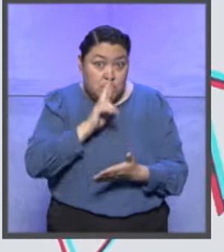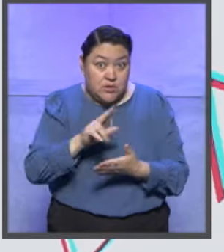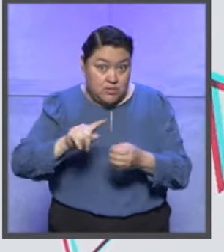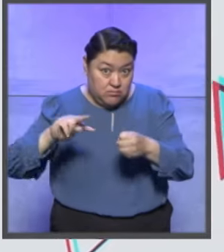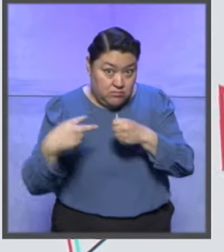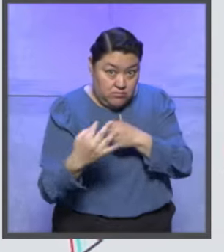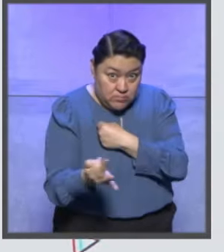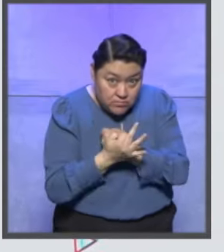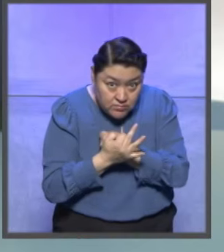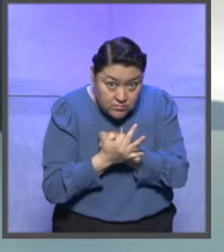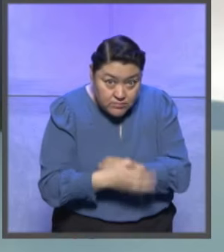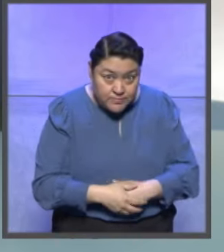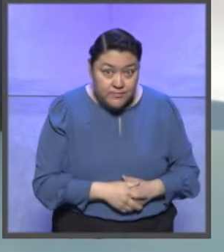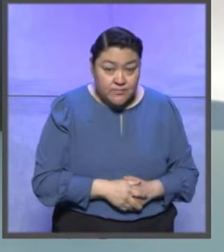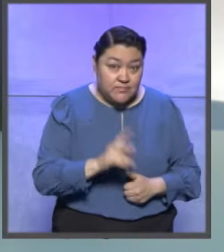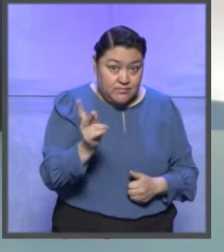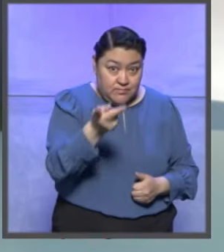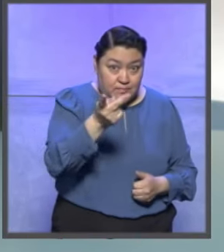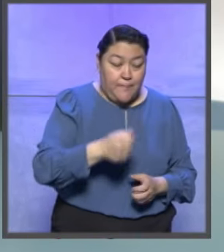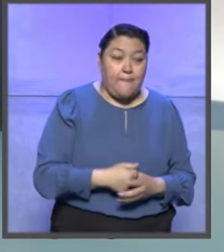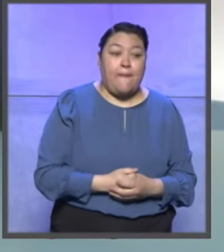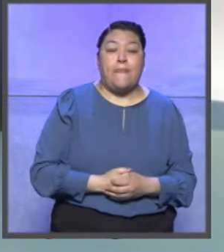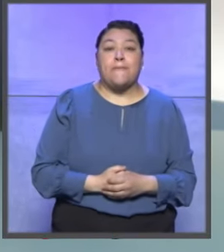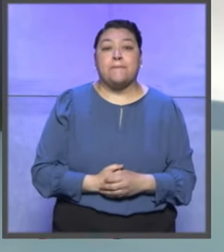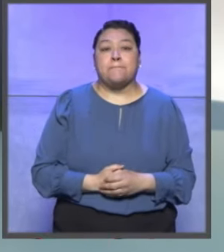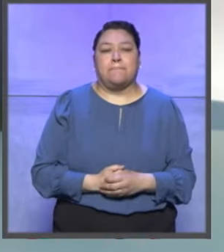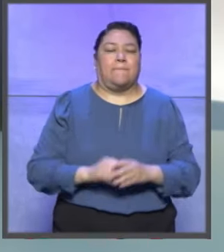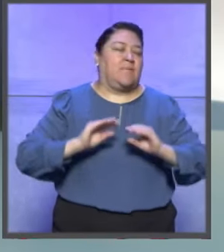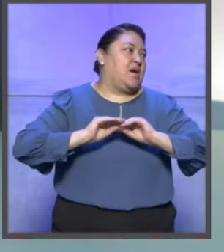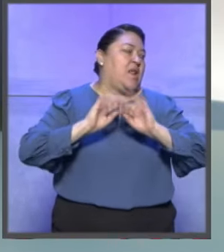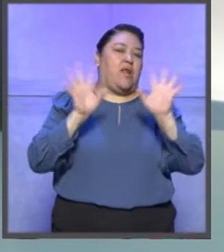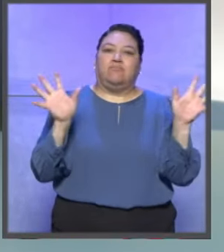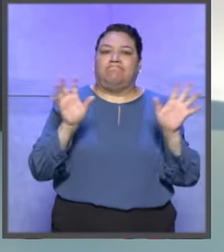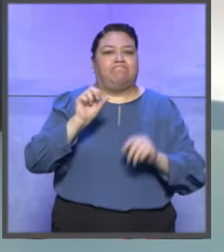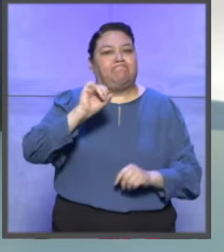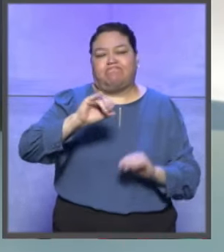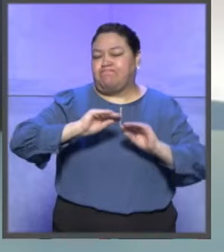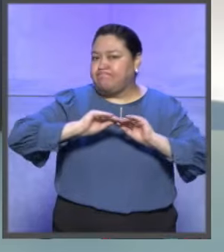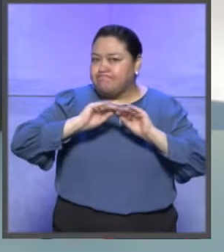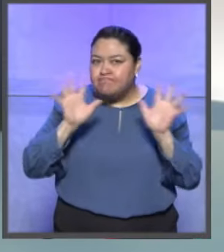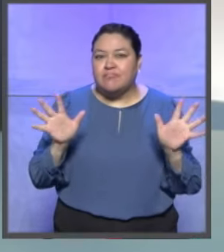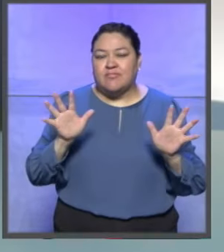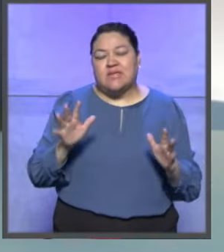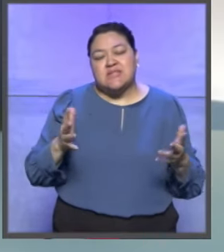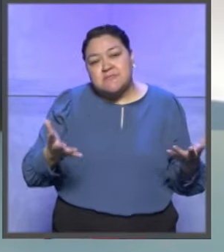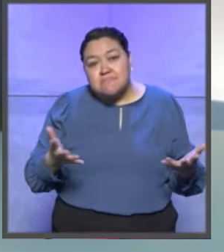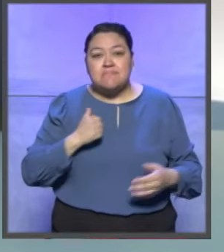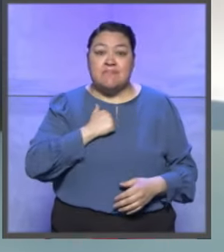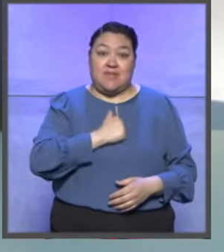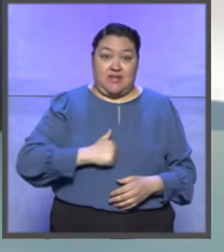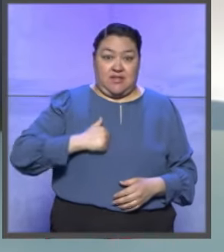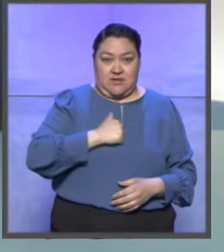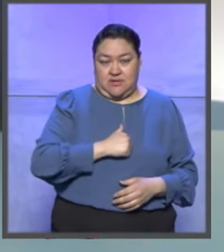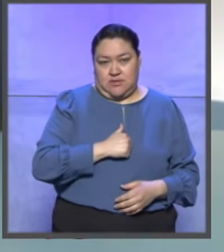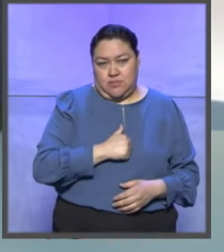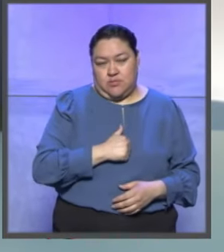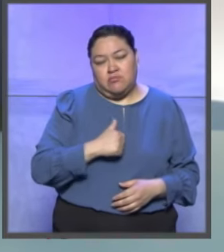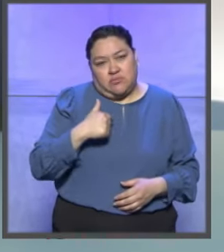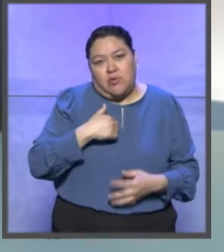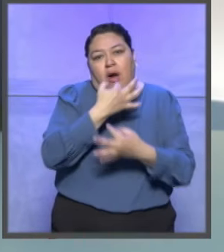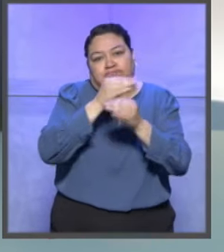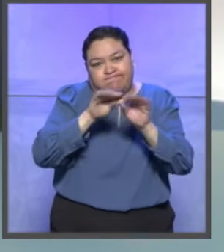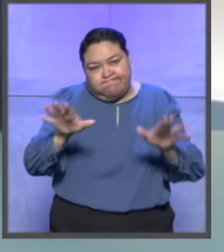género? ¿Norma? Por supuesto que sí. Desafortunadamente, y hay que decirlo, desafortunadamente